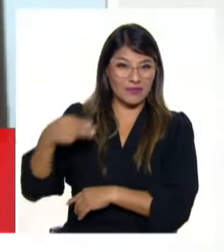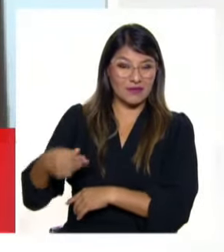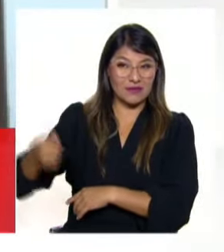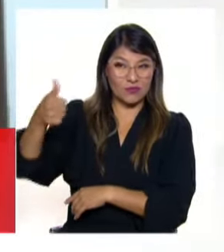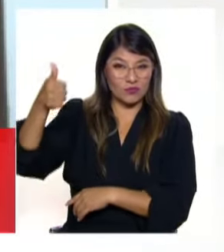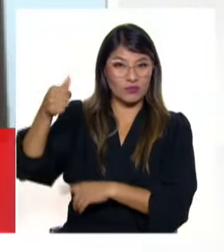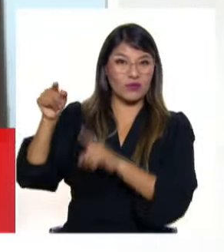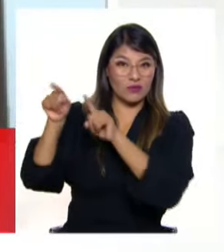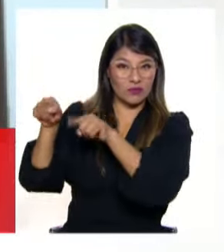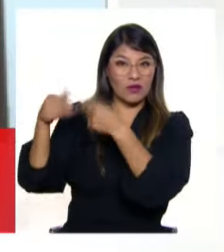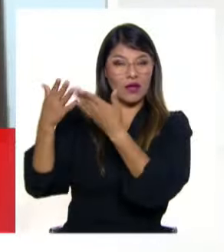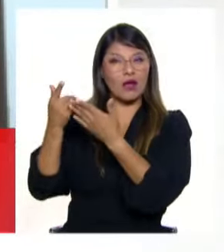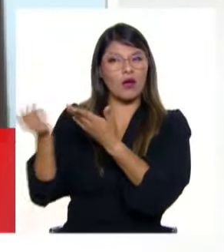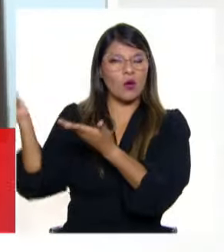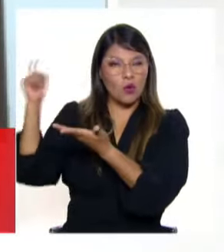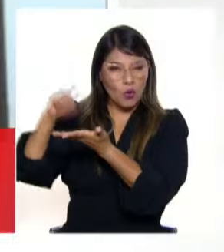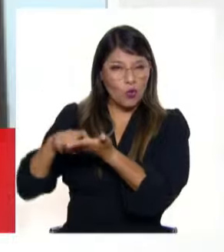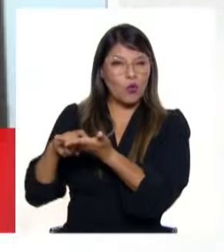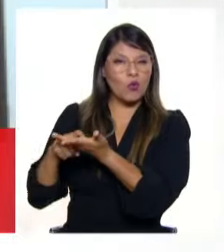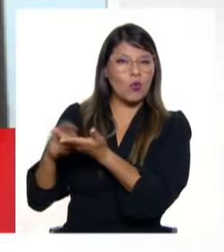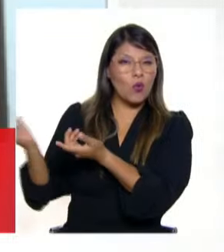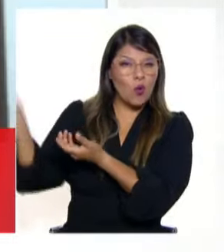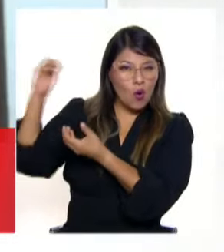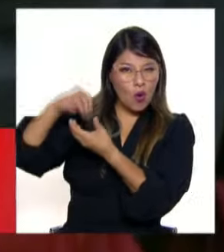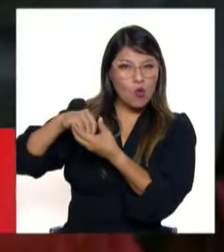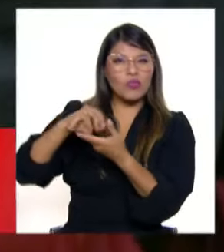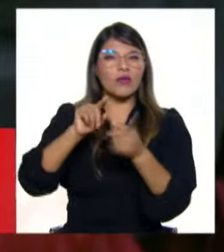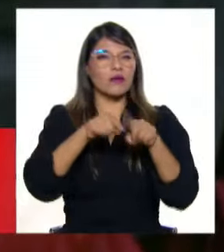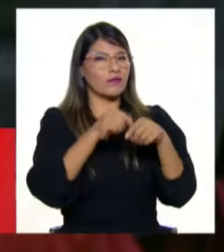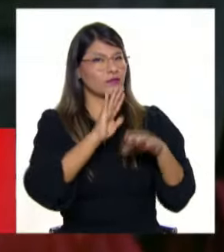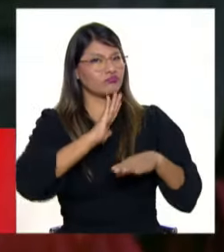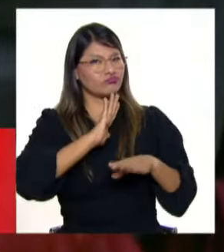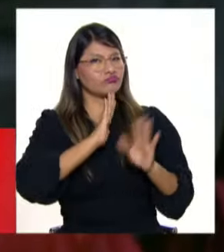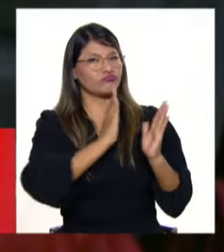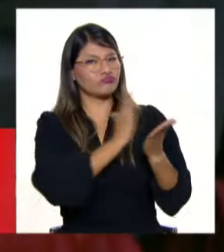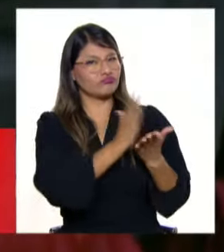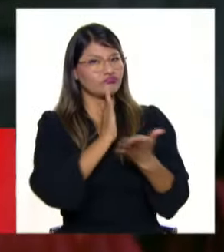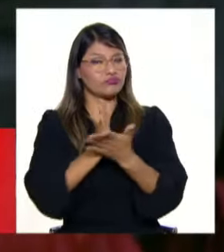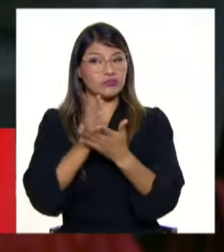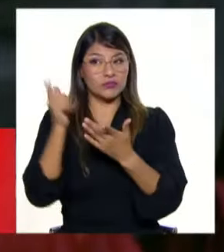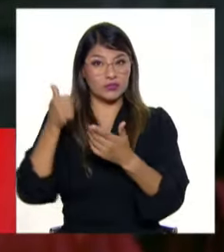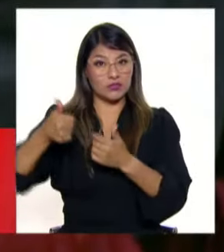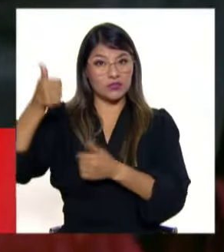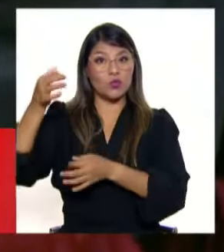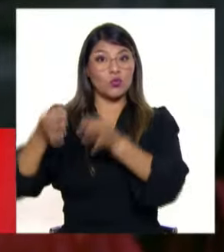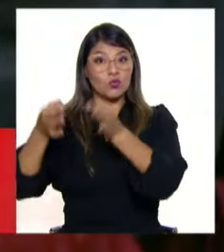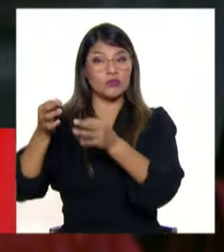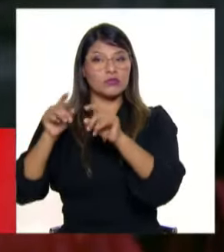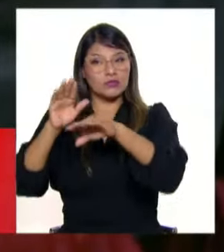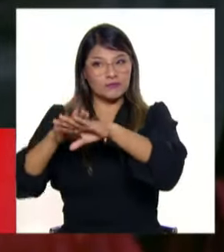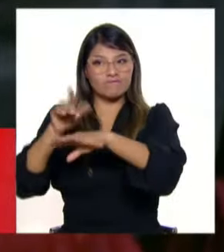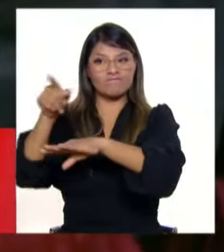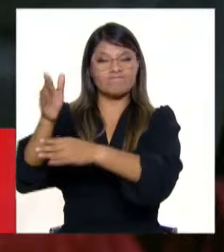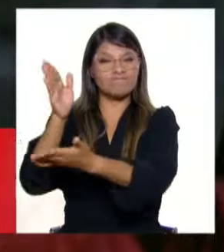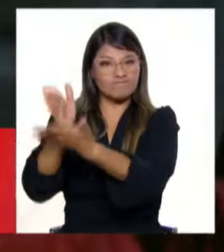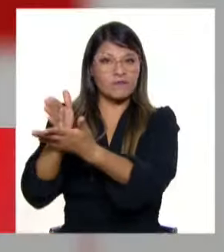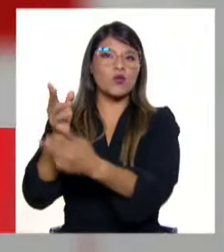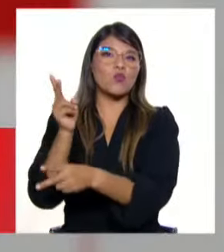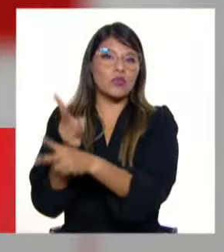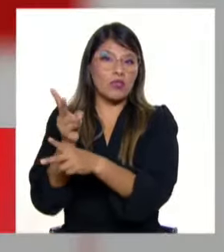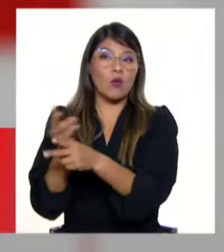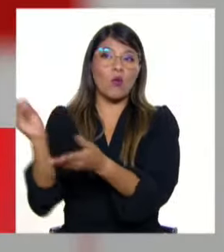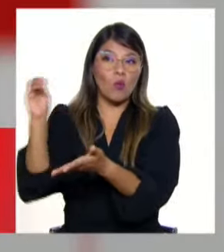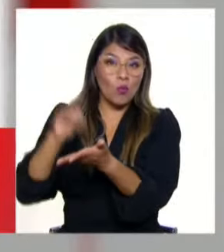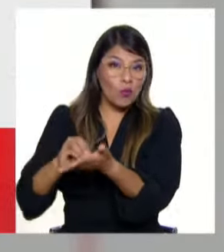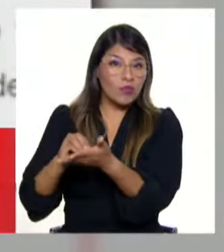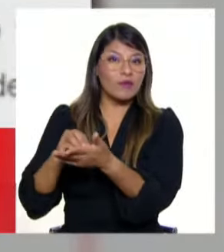prisión preventiva si es que vuelve a infringir las reglas de conducta. Así lo advirtió el Poder Judicial. El Juzgado Supremo de Investigación Preparatoria,